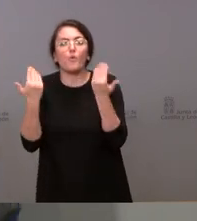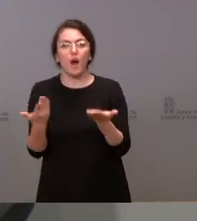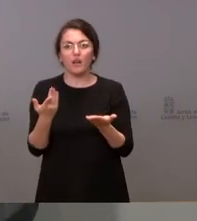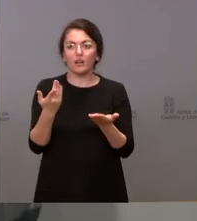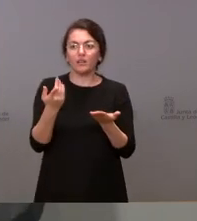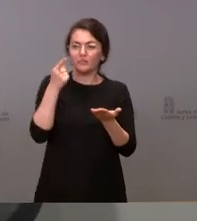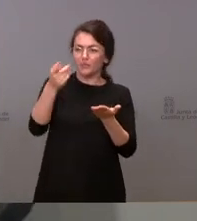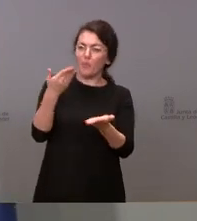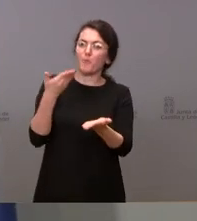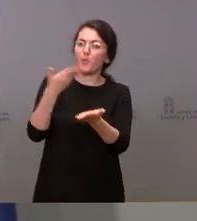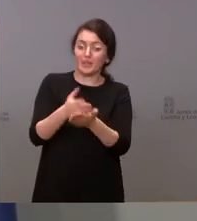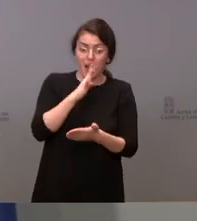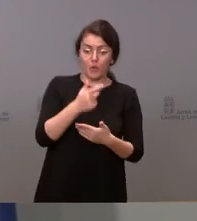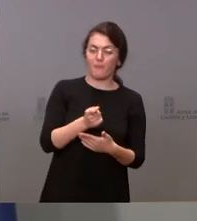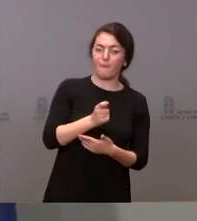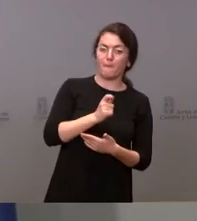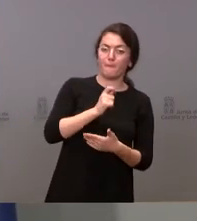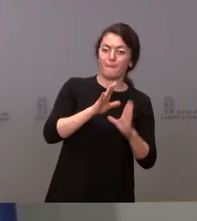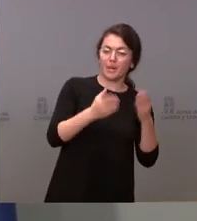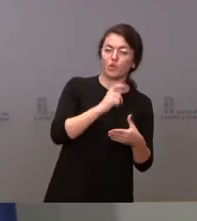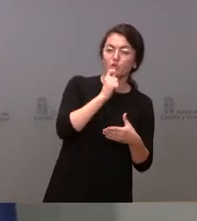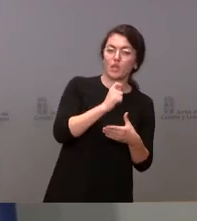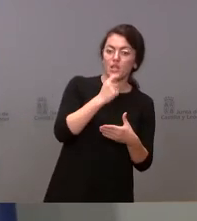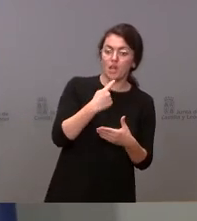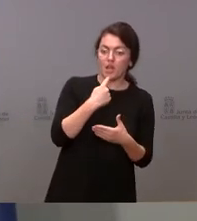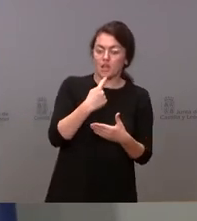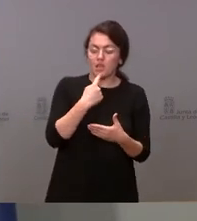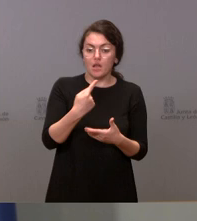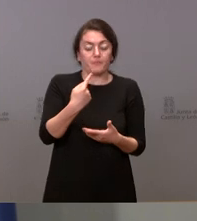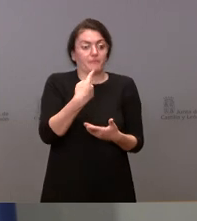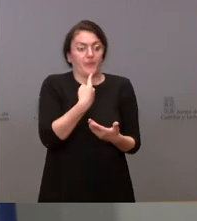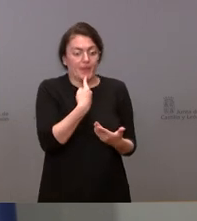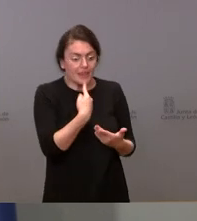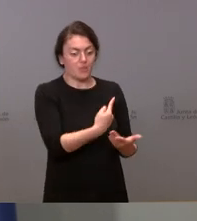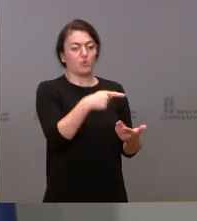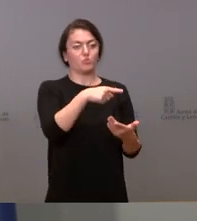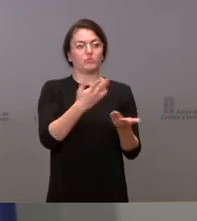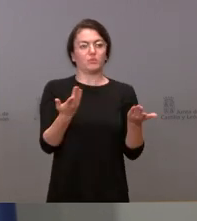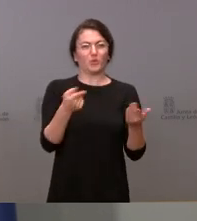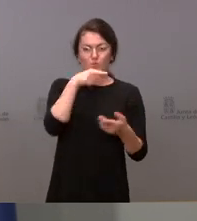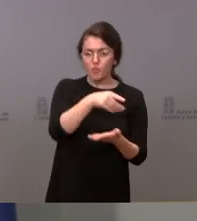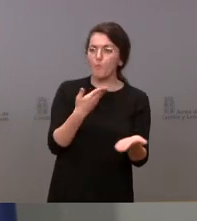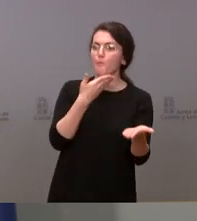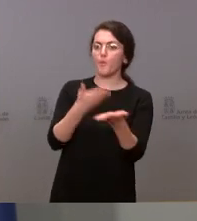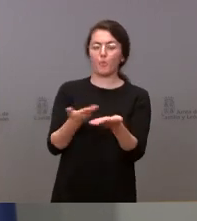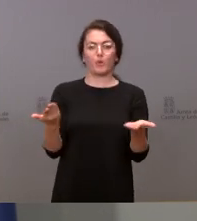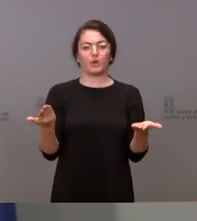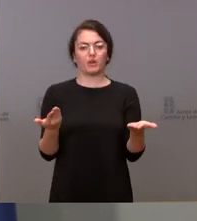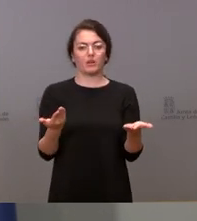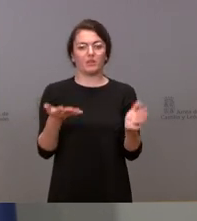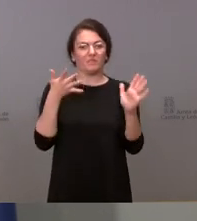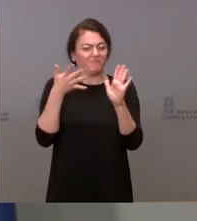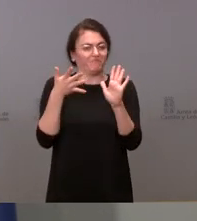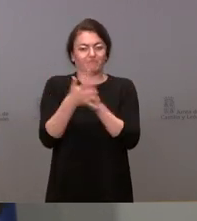Y ahora viene el Partido Socialista y dice, no, no, pues díganos ustedes. Pero si usted ha hecho la propuesta, usted ha salido al